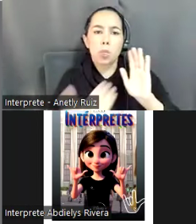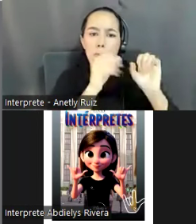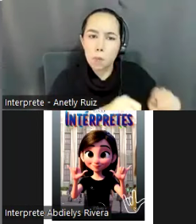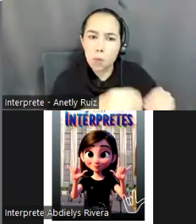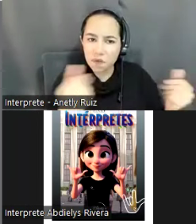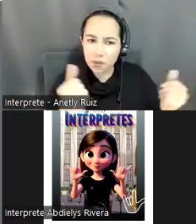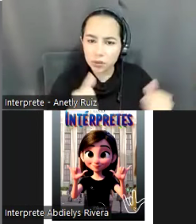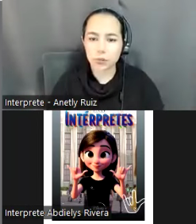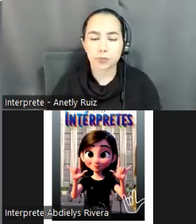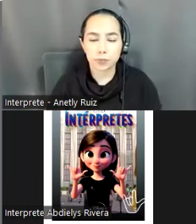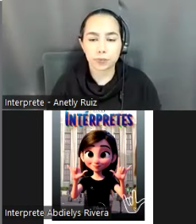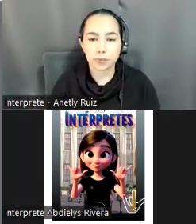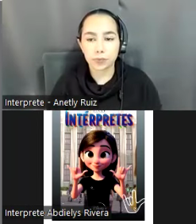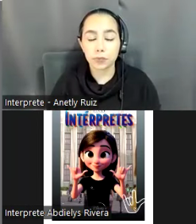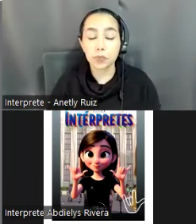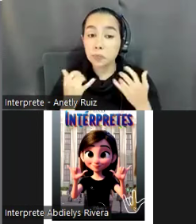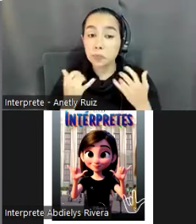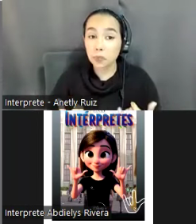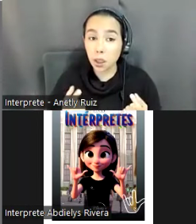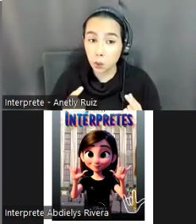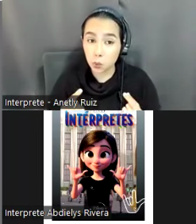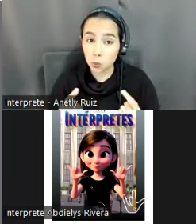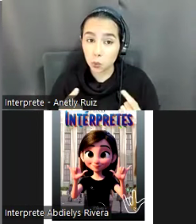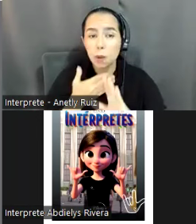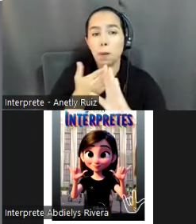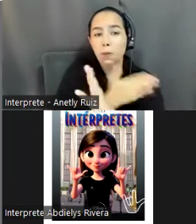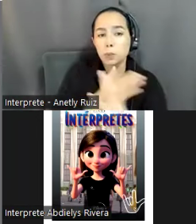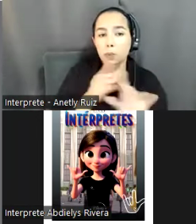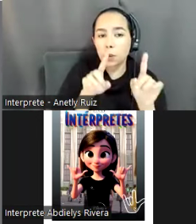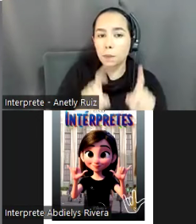Pasemos ahora a lo que es la preprueba.